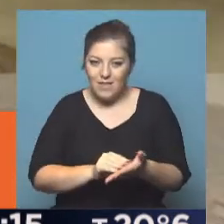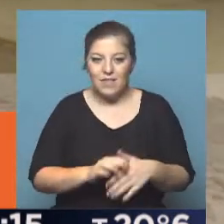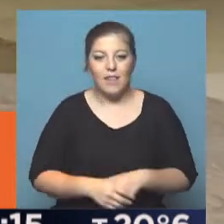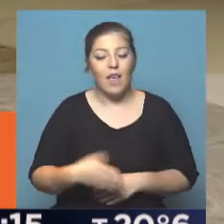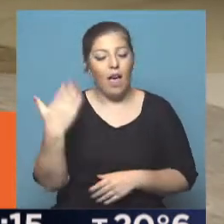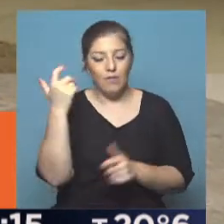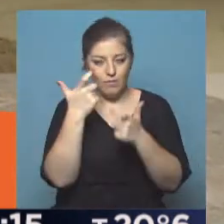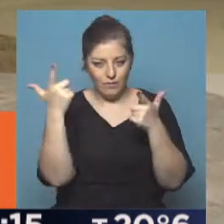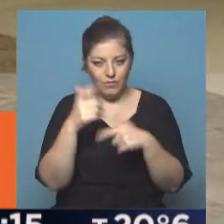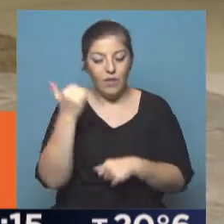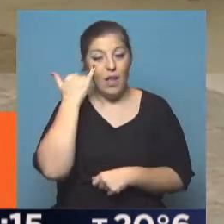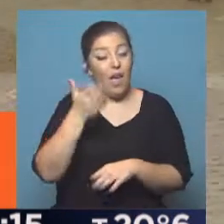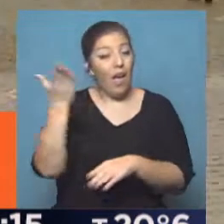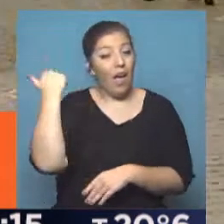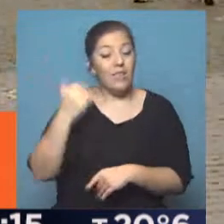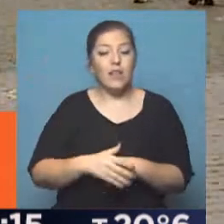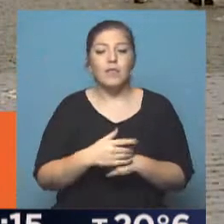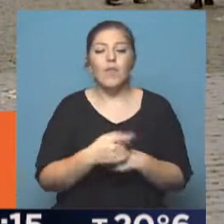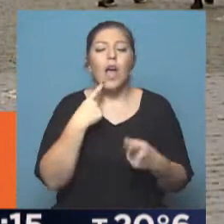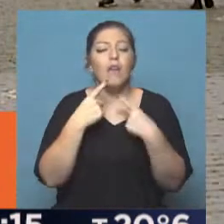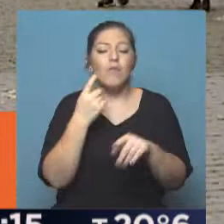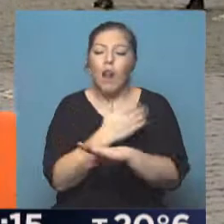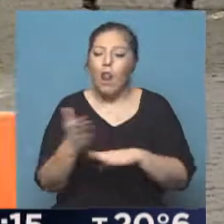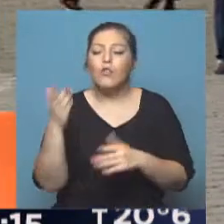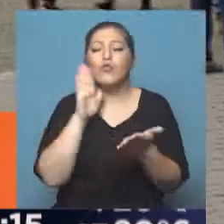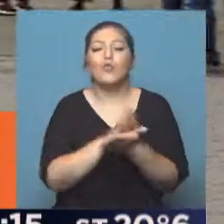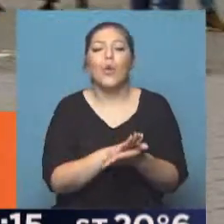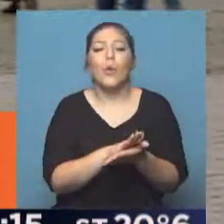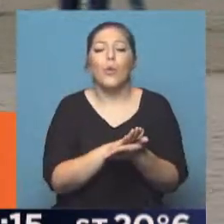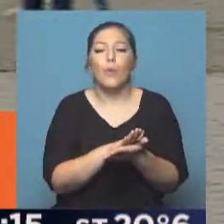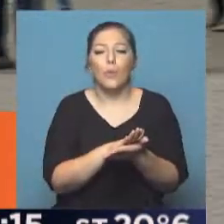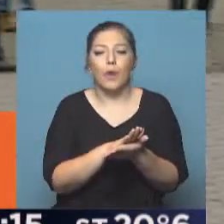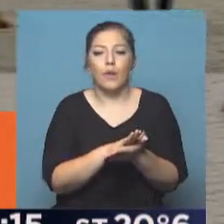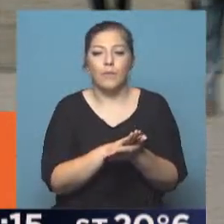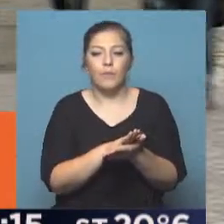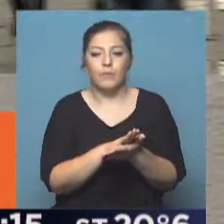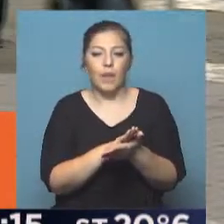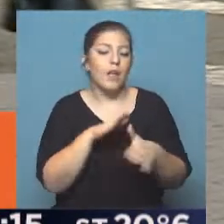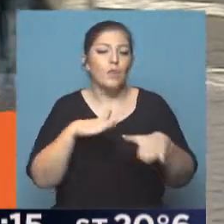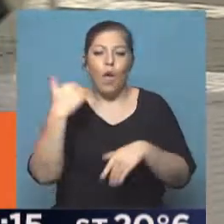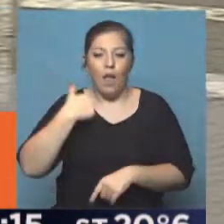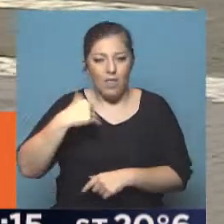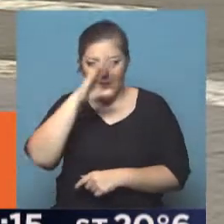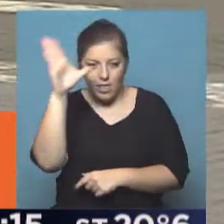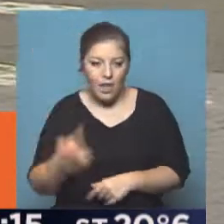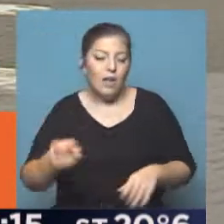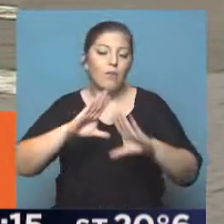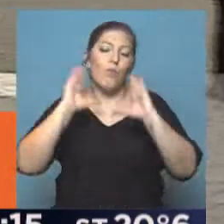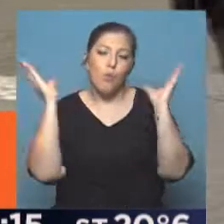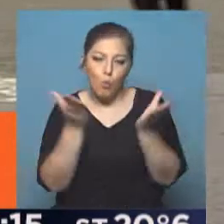estado. Y antes tuvimos una larga charla sobre lo que pasa en la Argentina, lo que está pasando en el